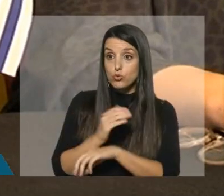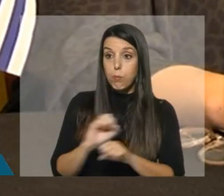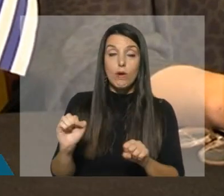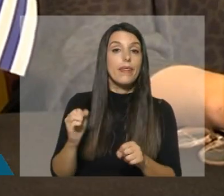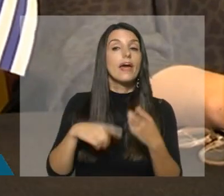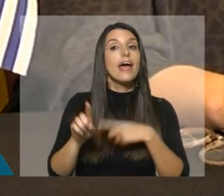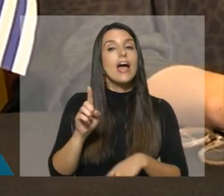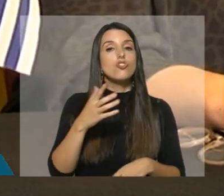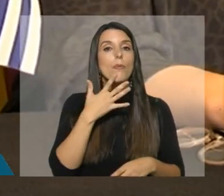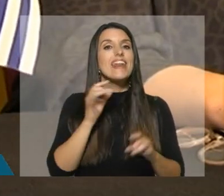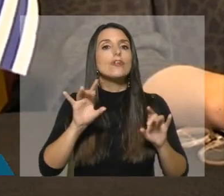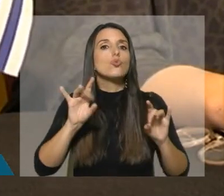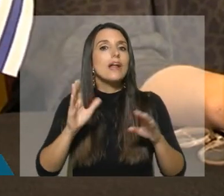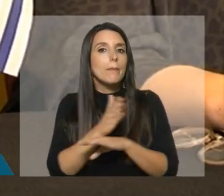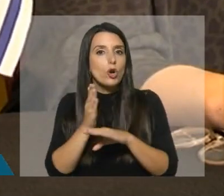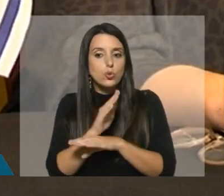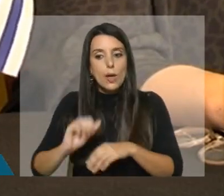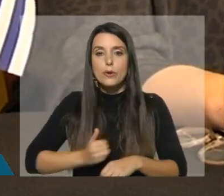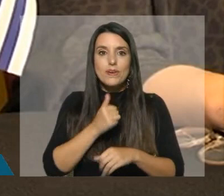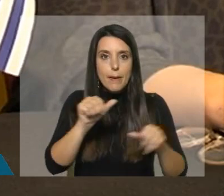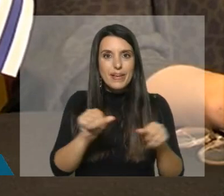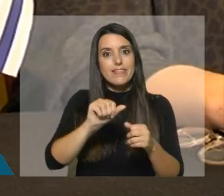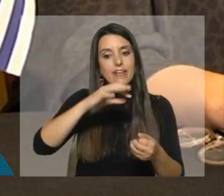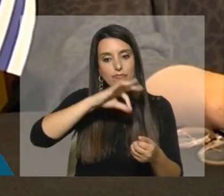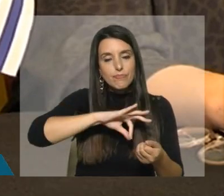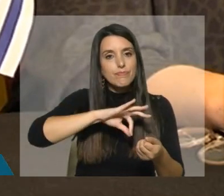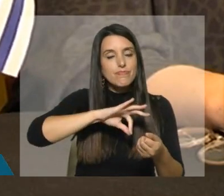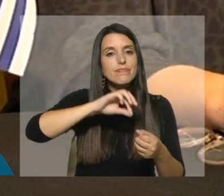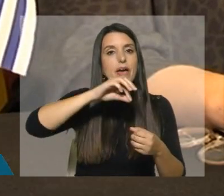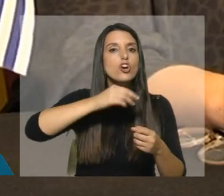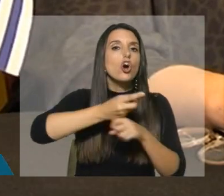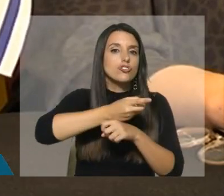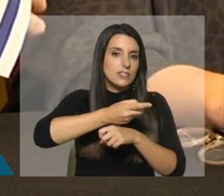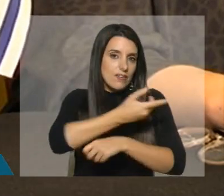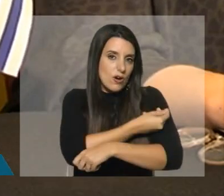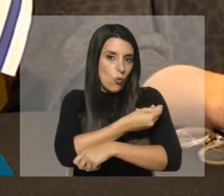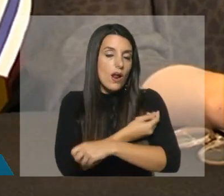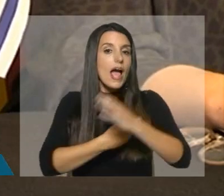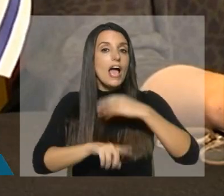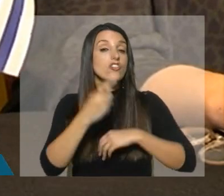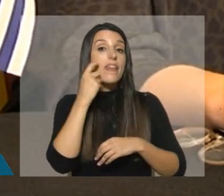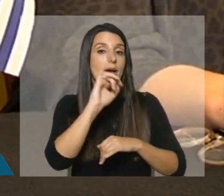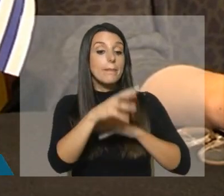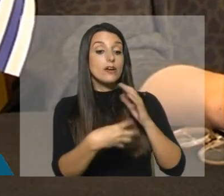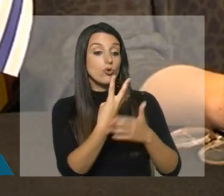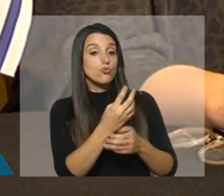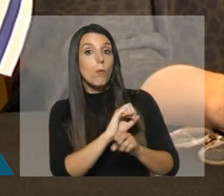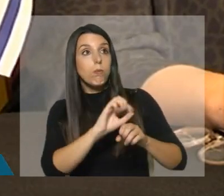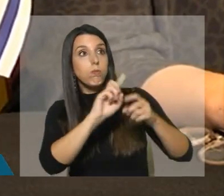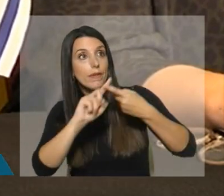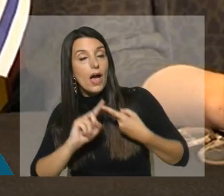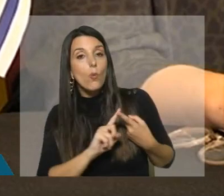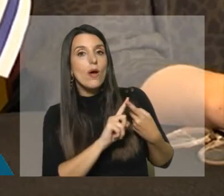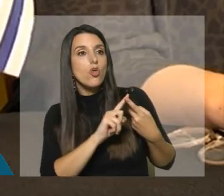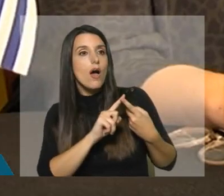Entonces, sí se está yendo por el camino de una mayor soberanía regional en cuanto a la provisión de materias